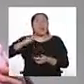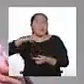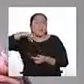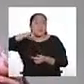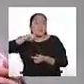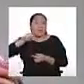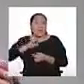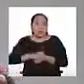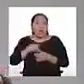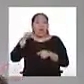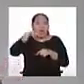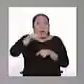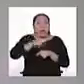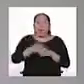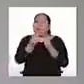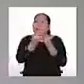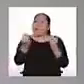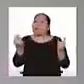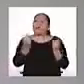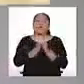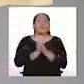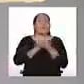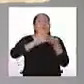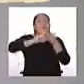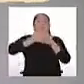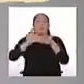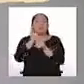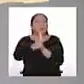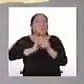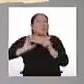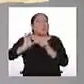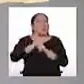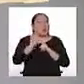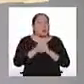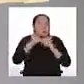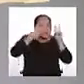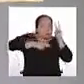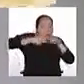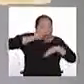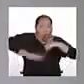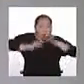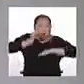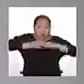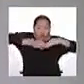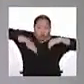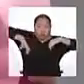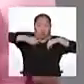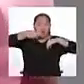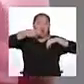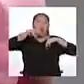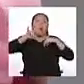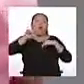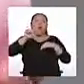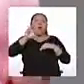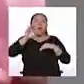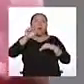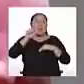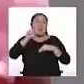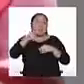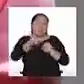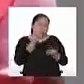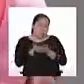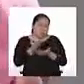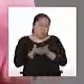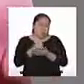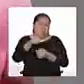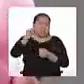varias civilizaciones prehispánicas, y las huacas que vemos en la ciudad hasta el día de hoy son prueba de eso. Oh, eso es verdura.